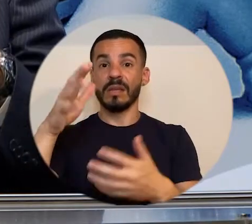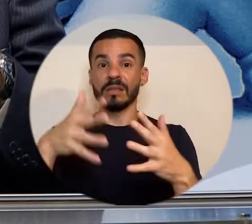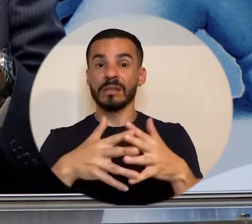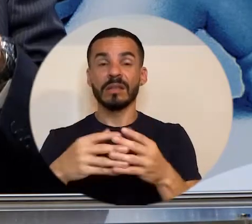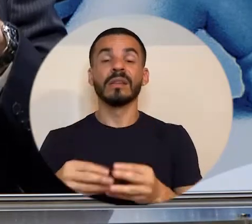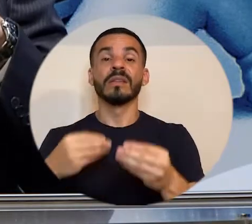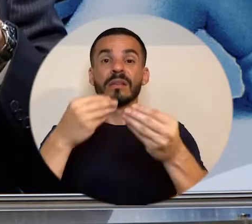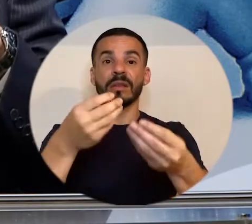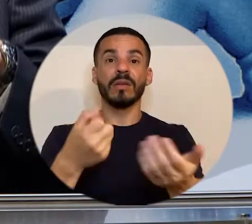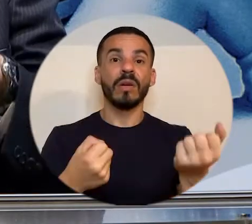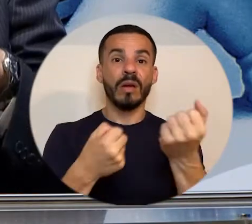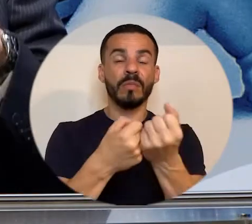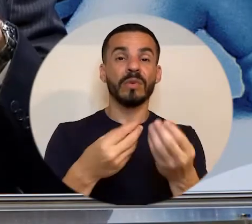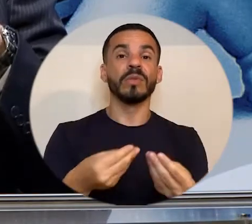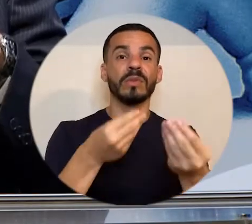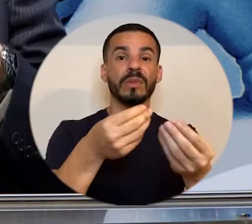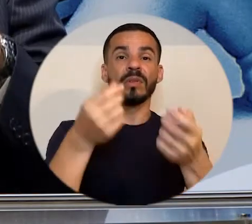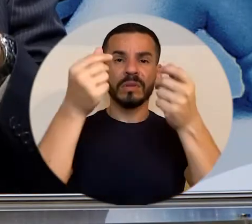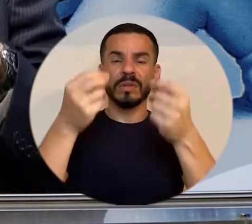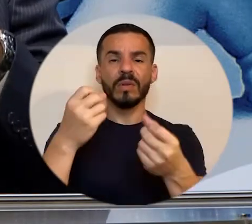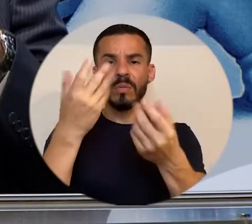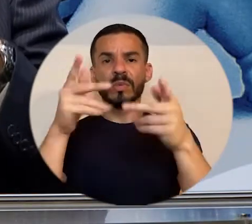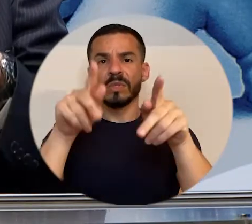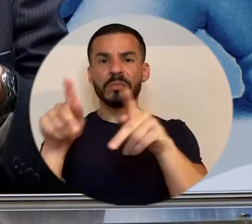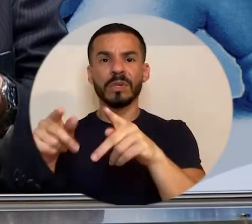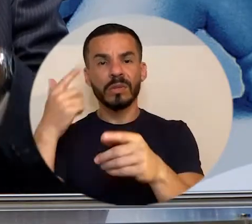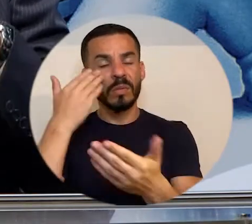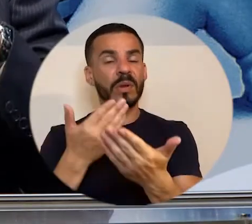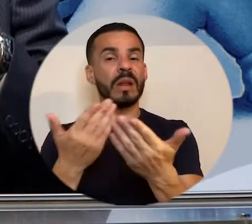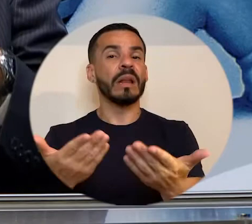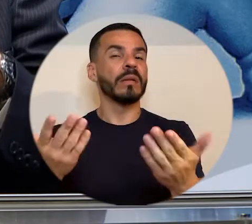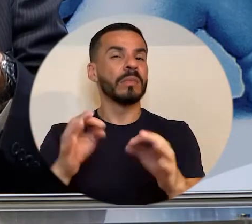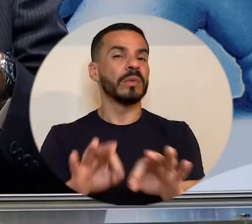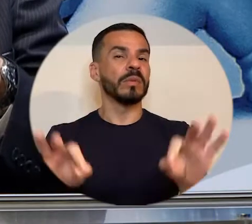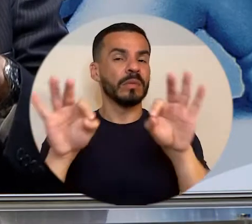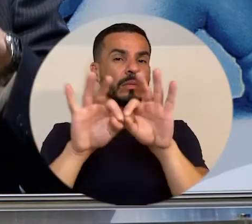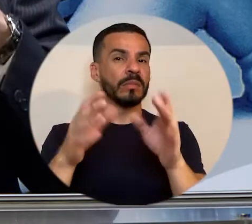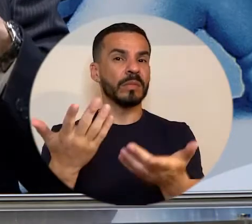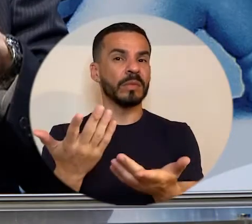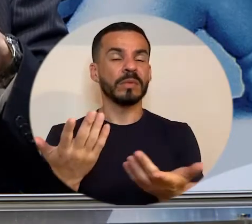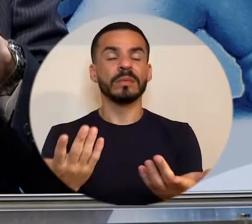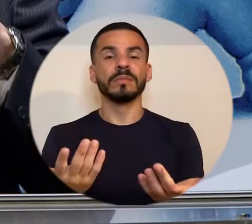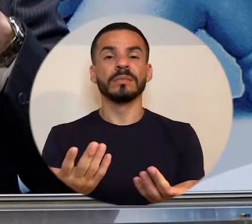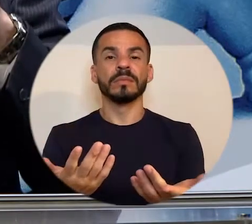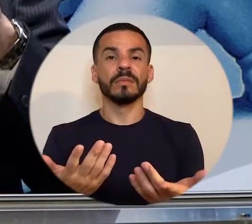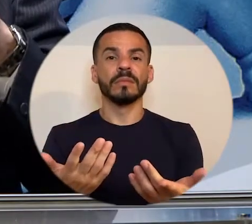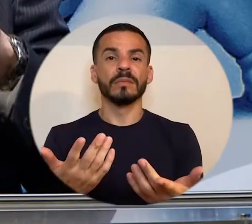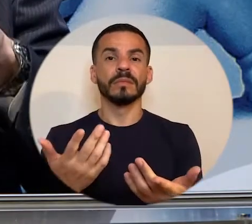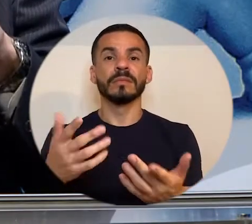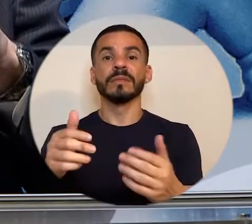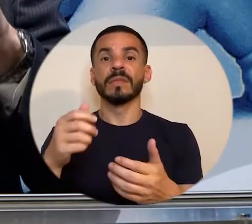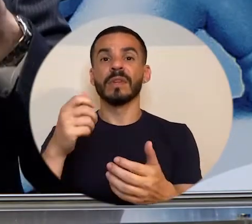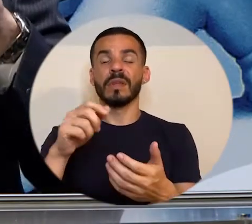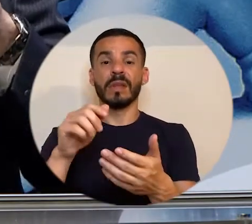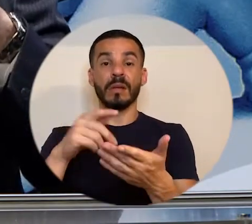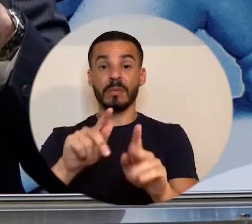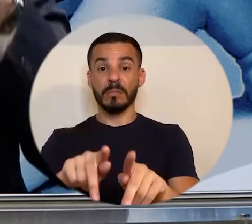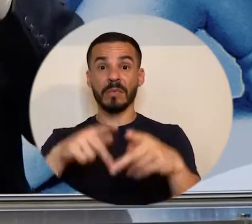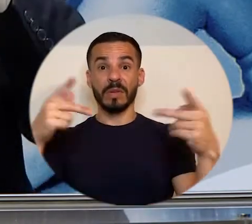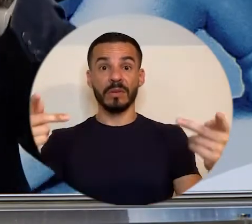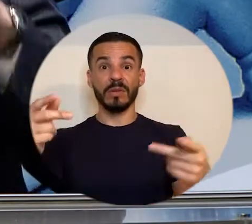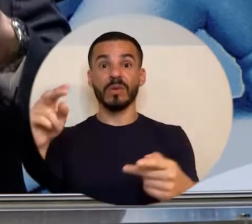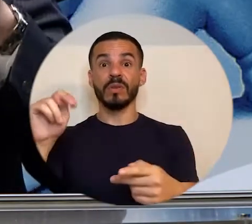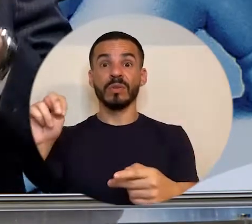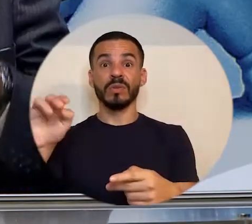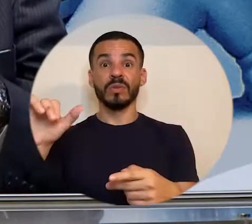y recordemos que dieron un subsidio y devolvieron dinero a mucha gente como elemento importante. El Washington Post y el New York